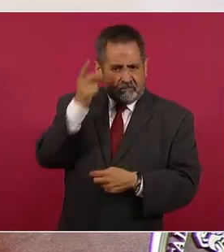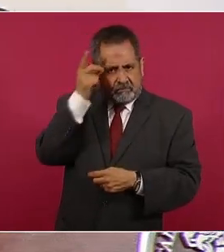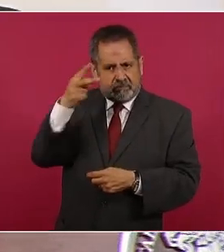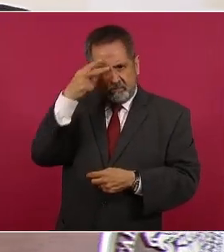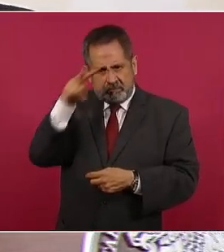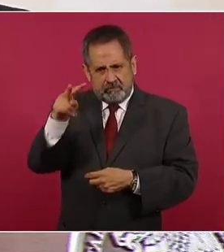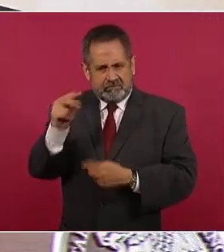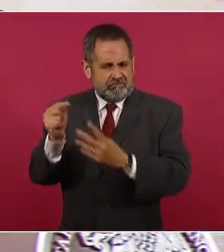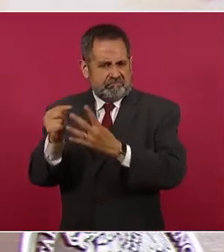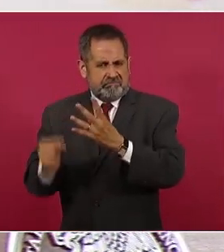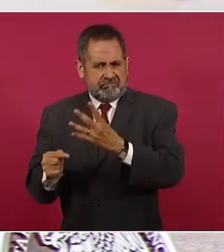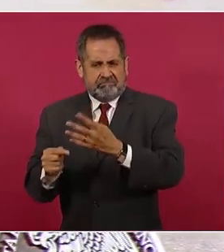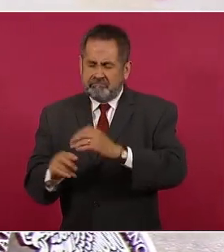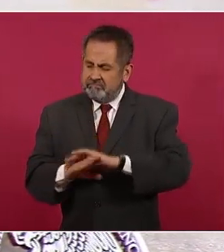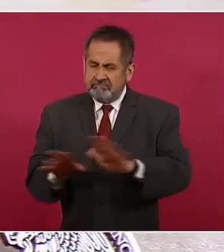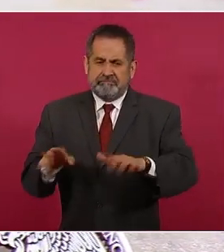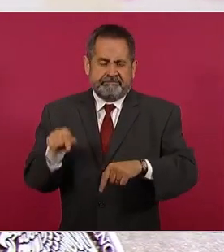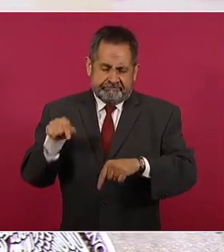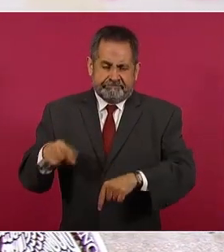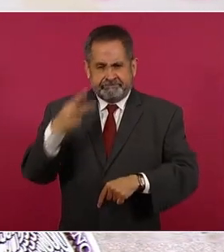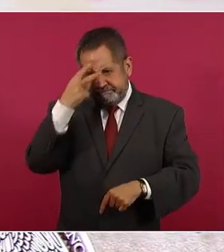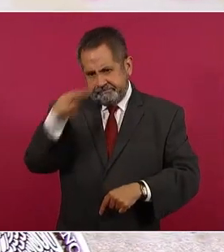y otras cosas más.